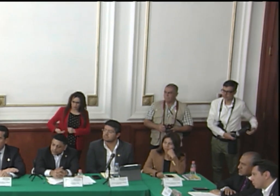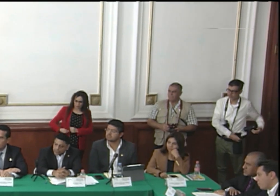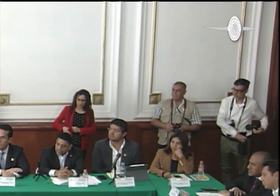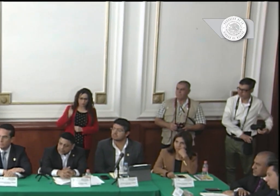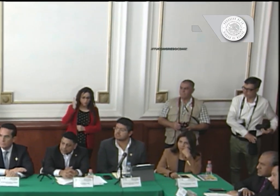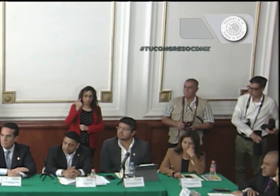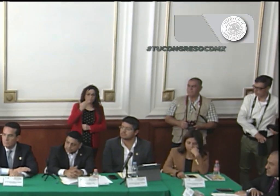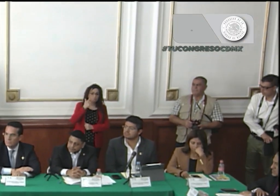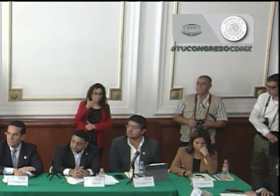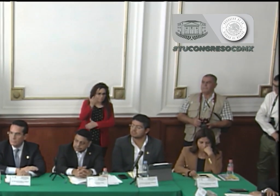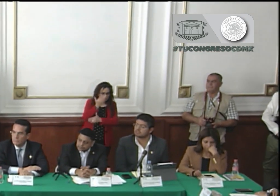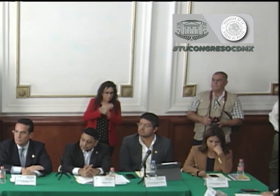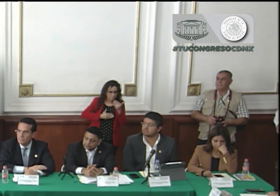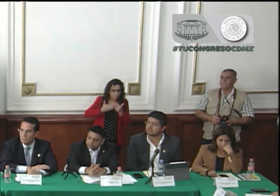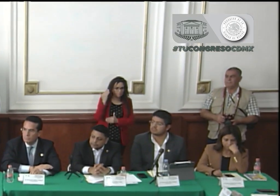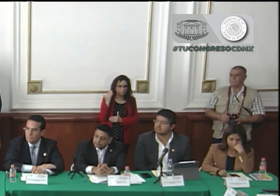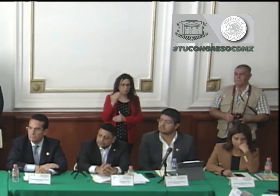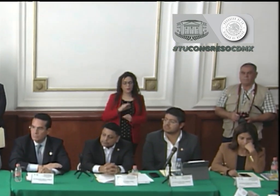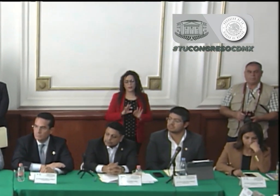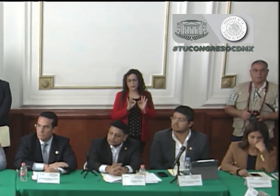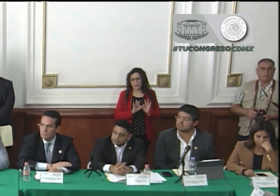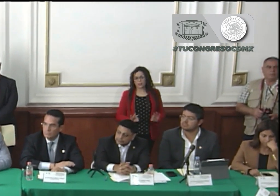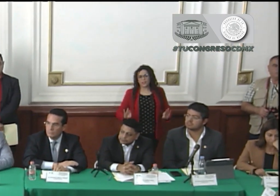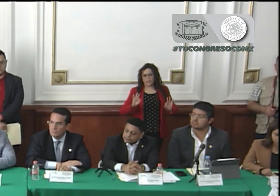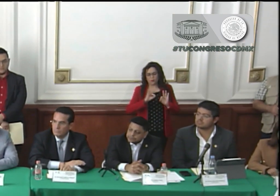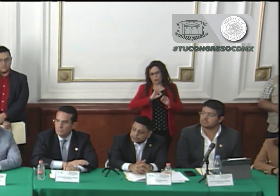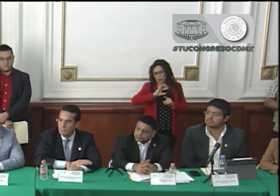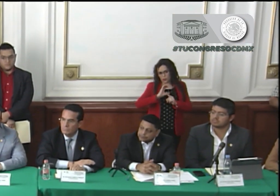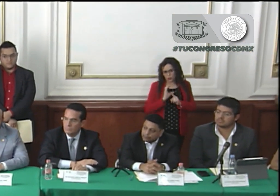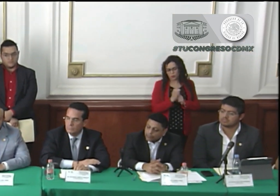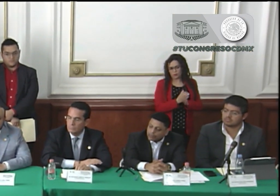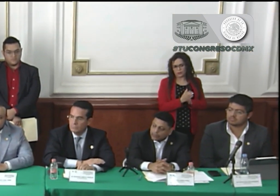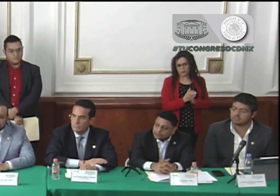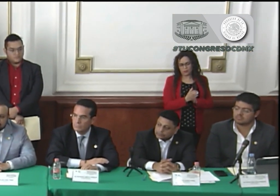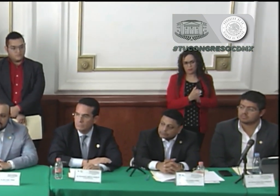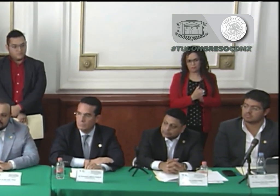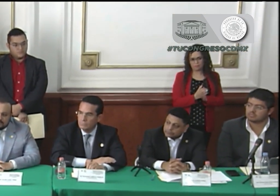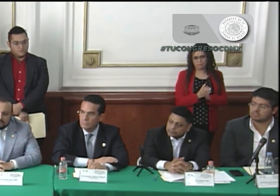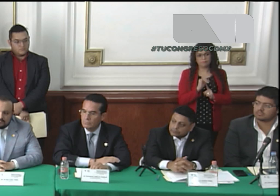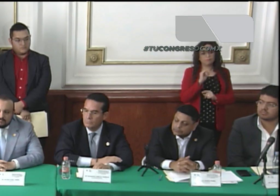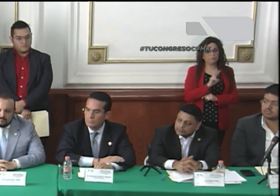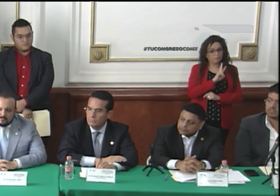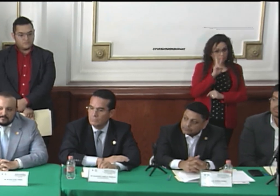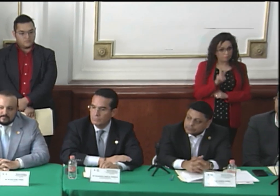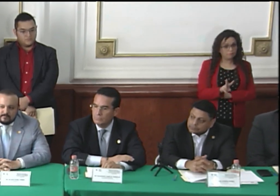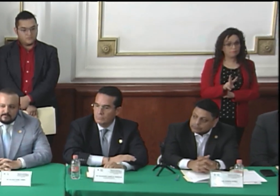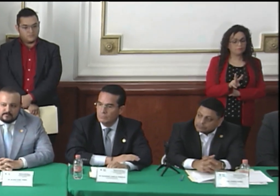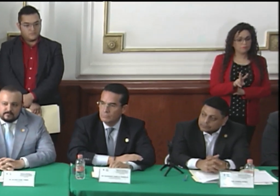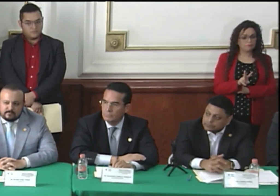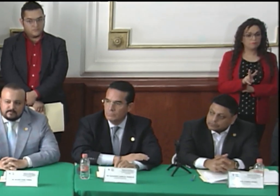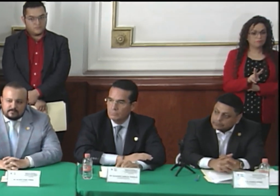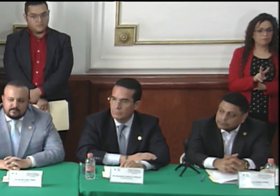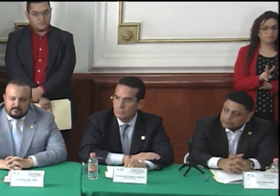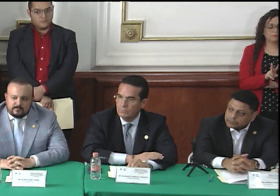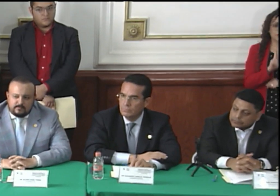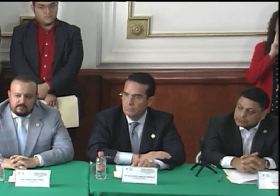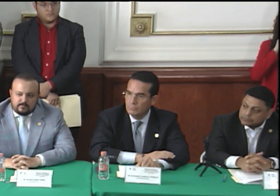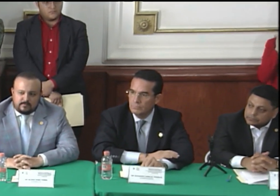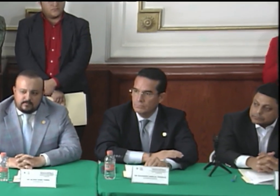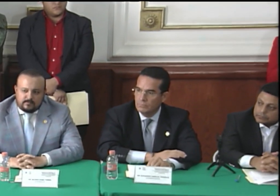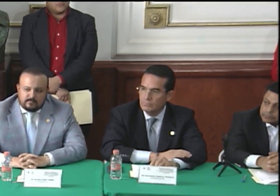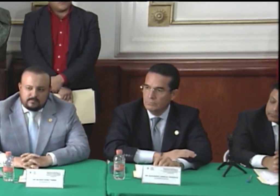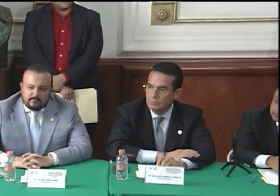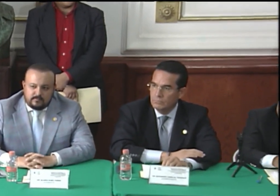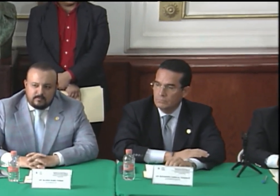éxitos en esta importante comisión, que sin duda tiene una gran responsabilidad para